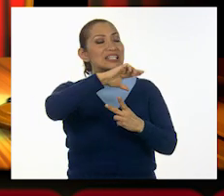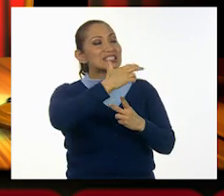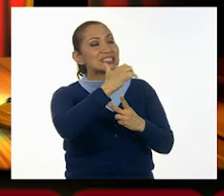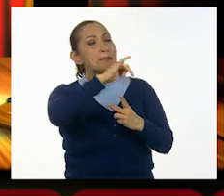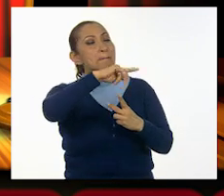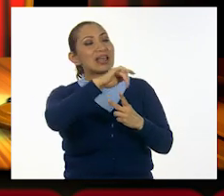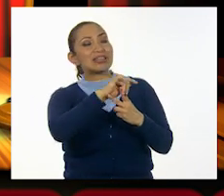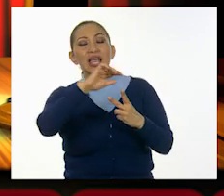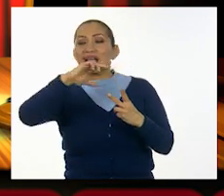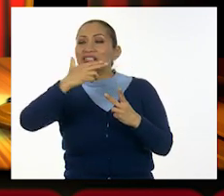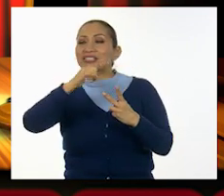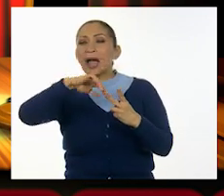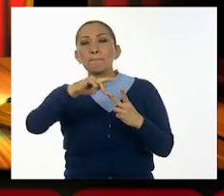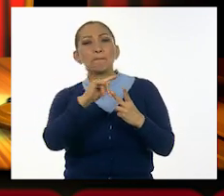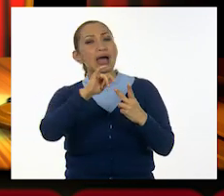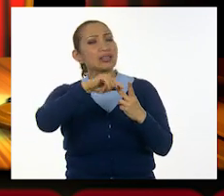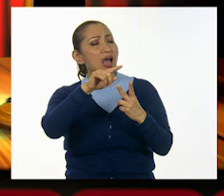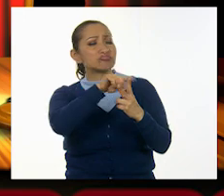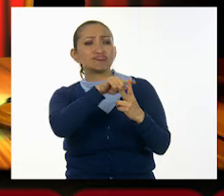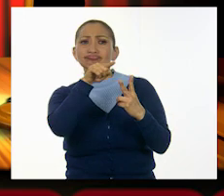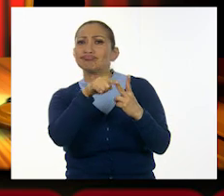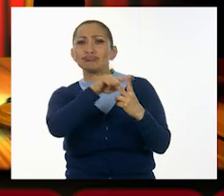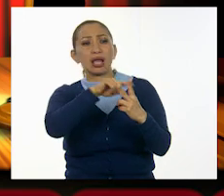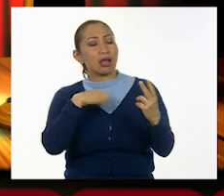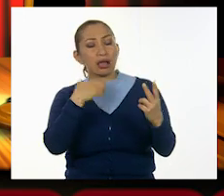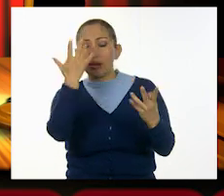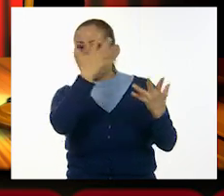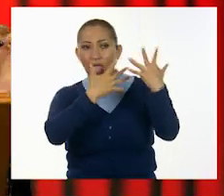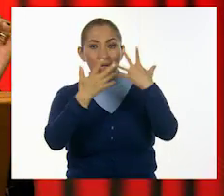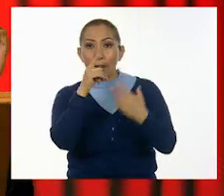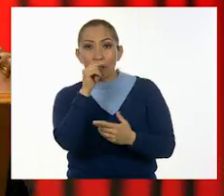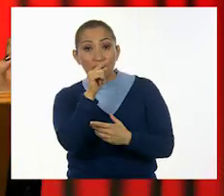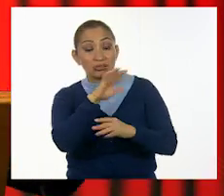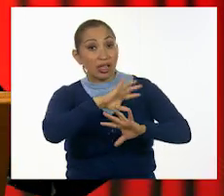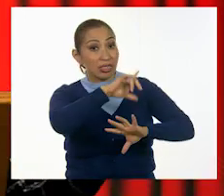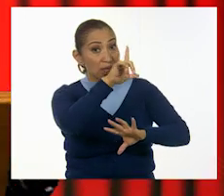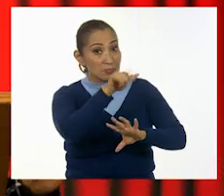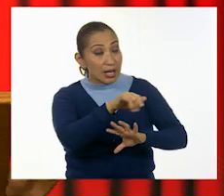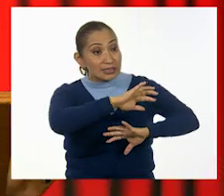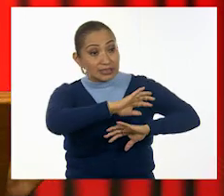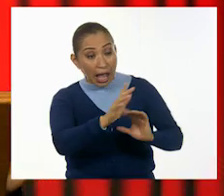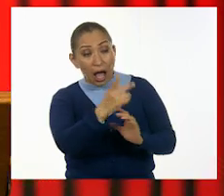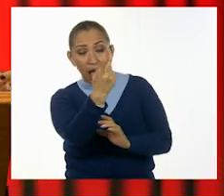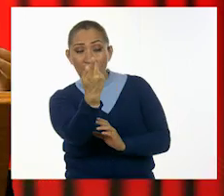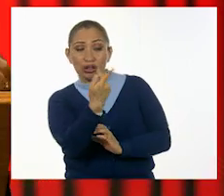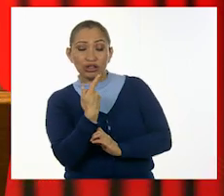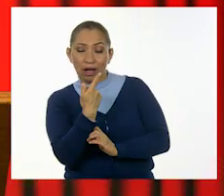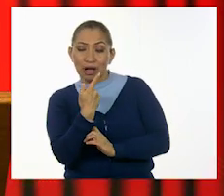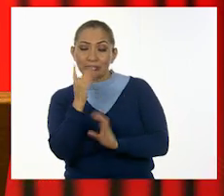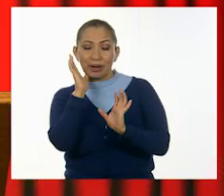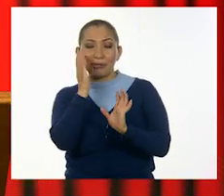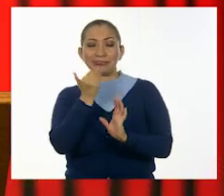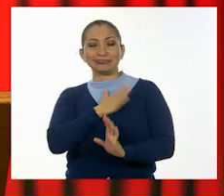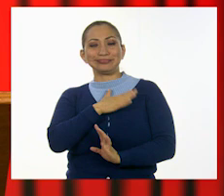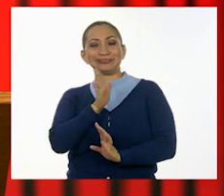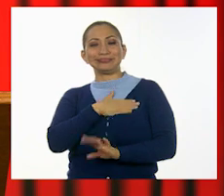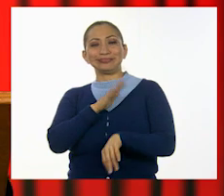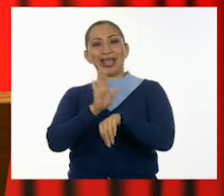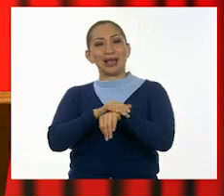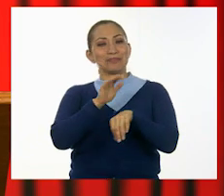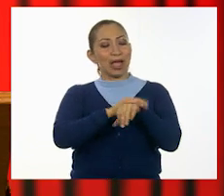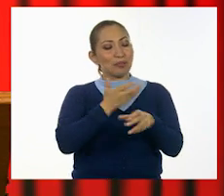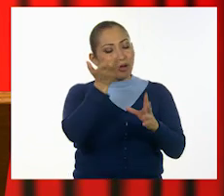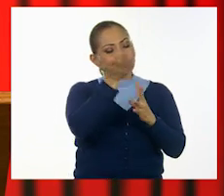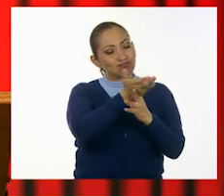Chímpete, chámpata. Y así logrará burlar al policía. Y después usted y yo, como buenos amigos,